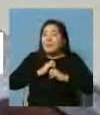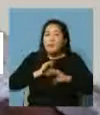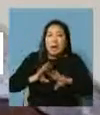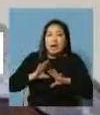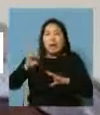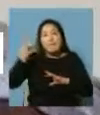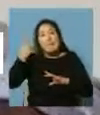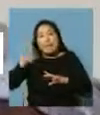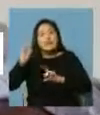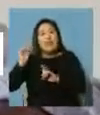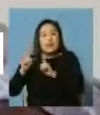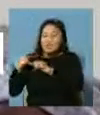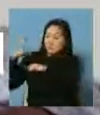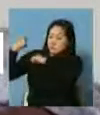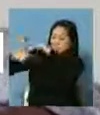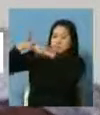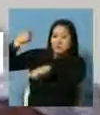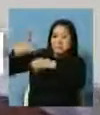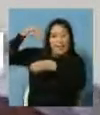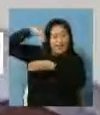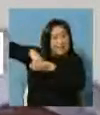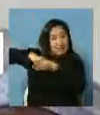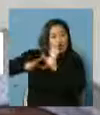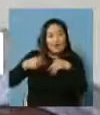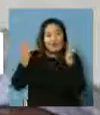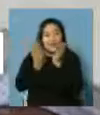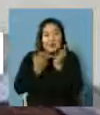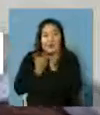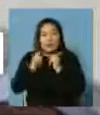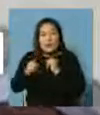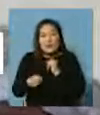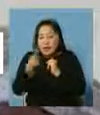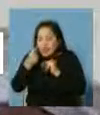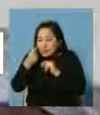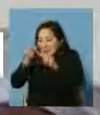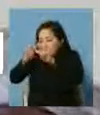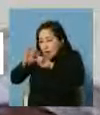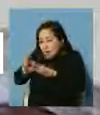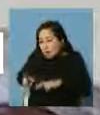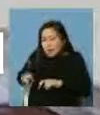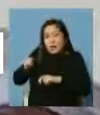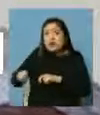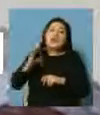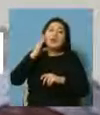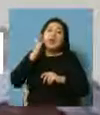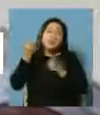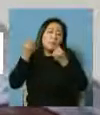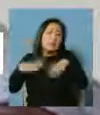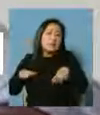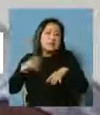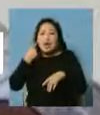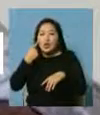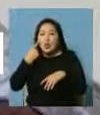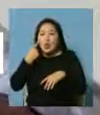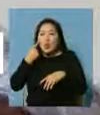hay factores genéticos que se desconocen. Ahora eso se está estudiando, hasta donde yo sé, en Inglaterra han comenzado un estudio